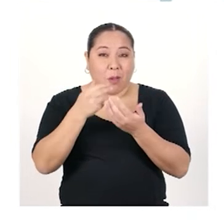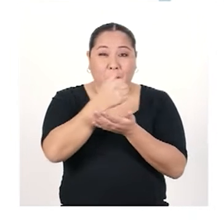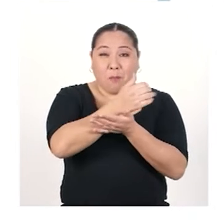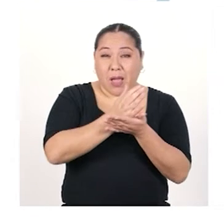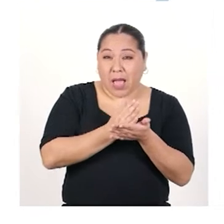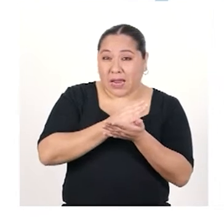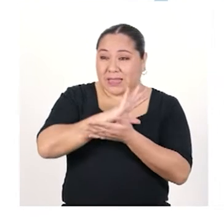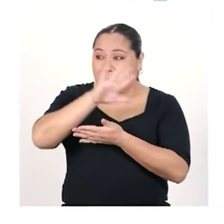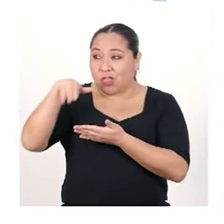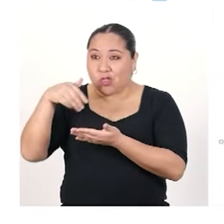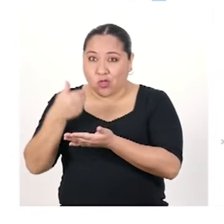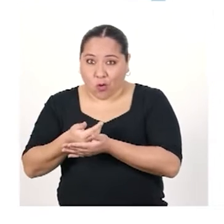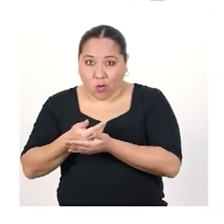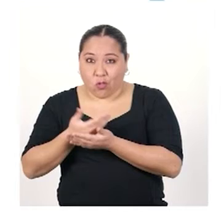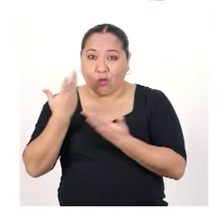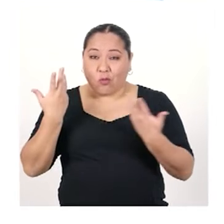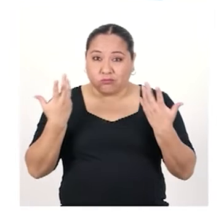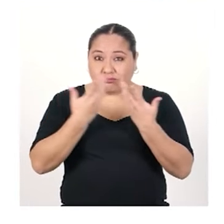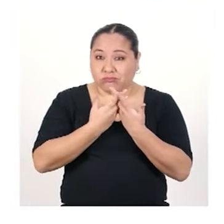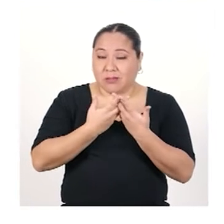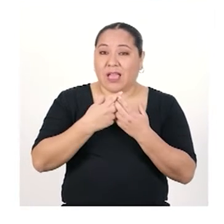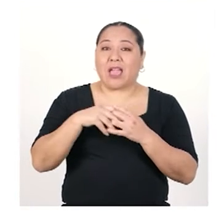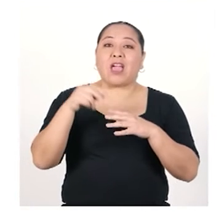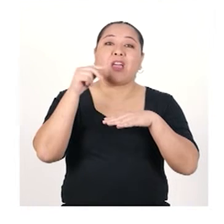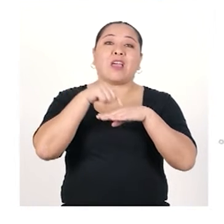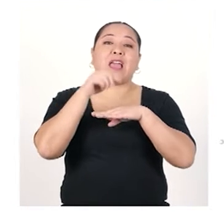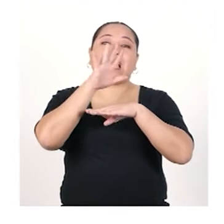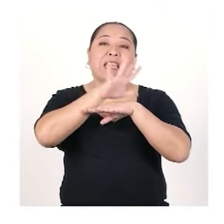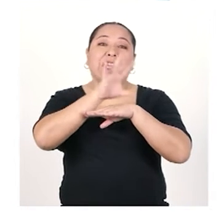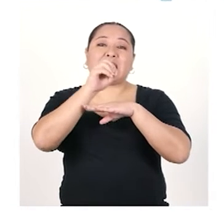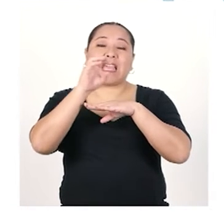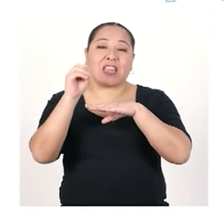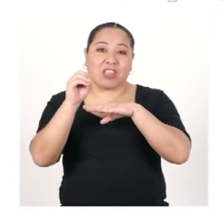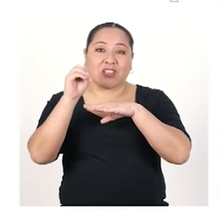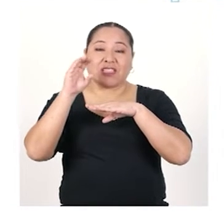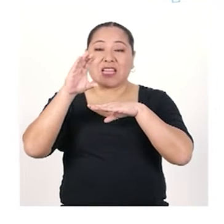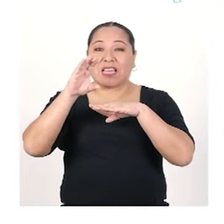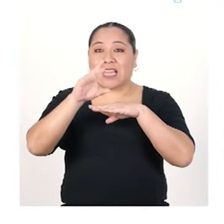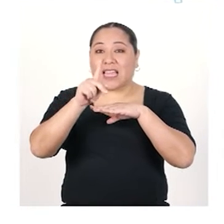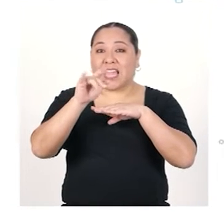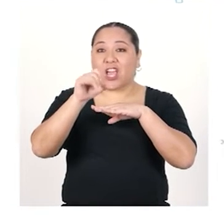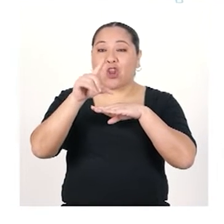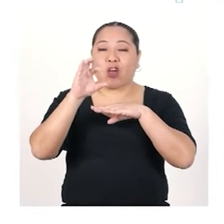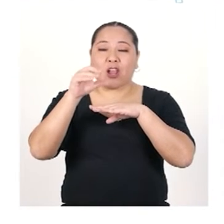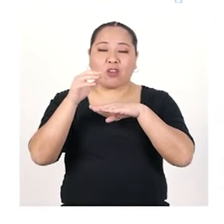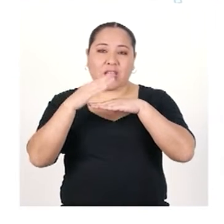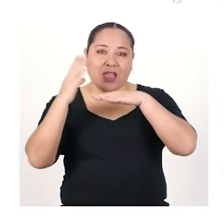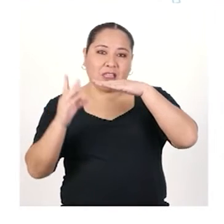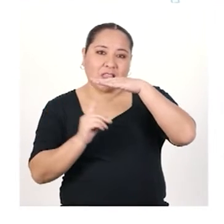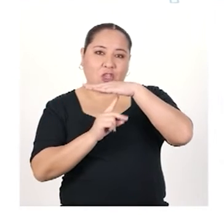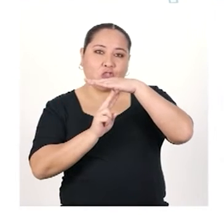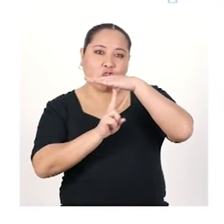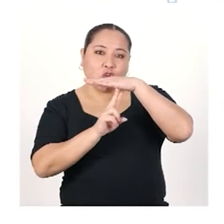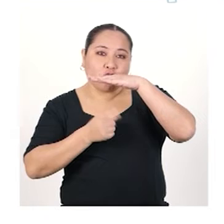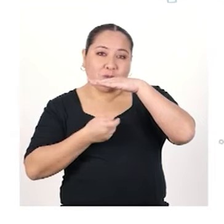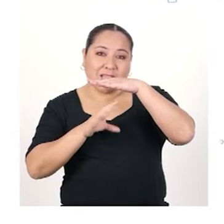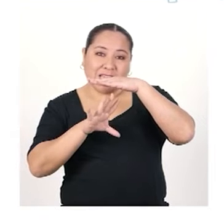relación parte-todo será en el numerador 500 kilocalorías y en el